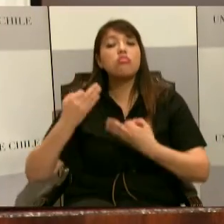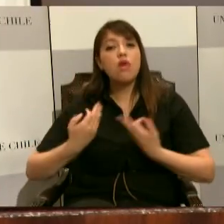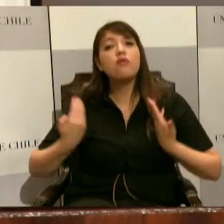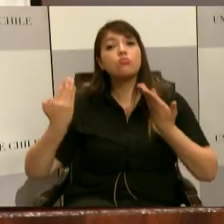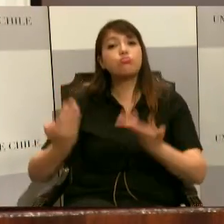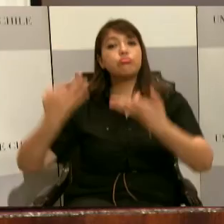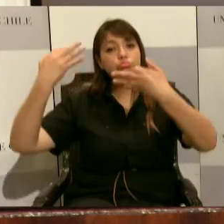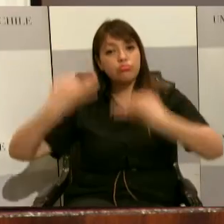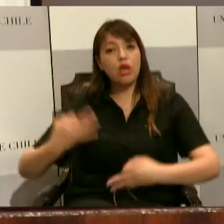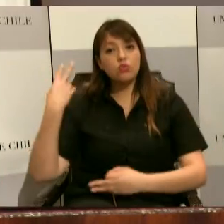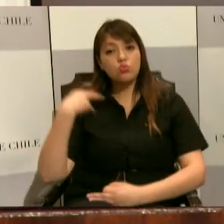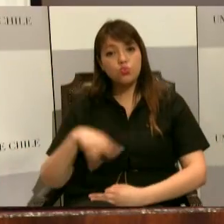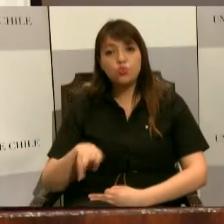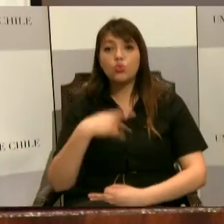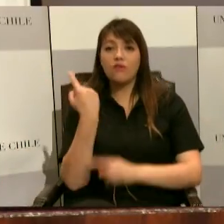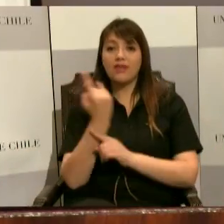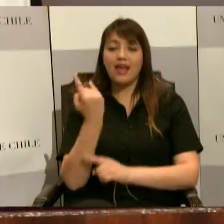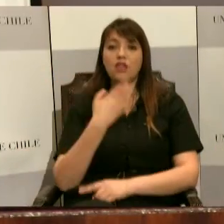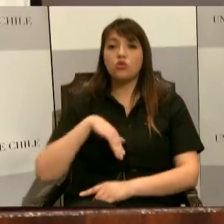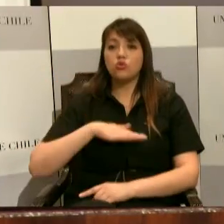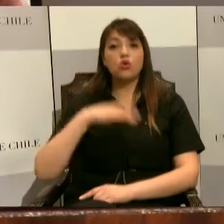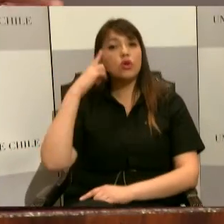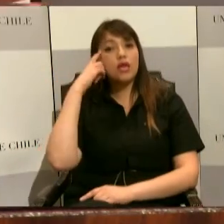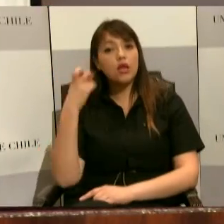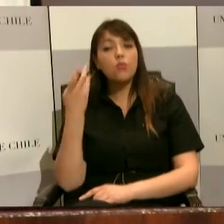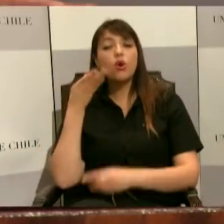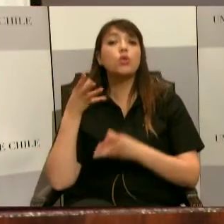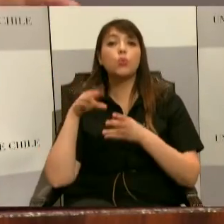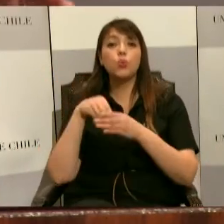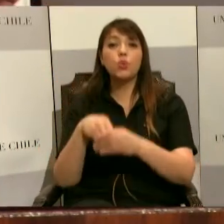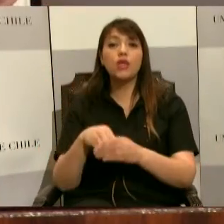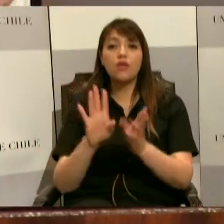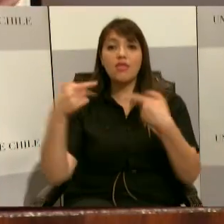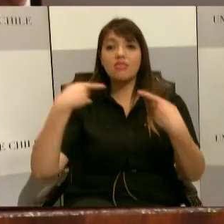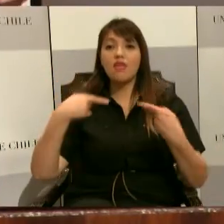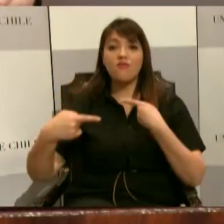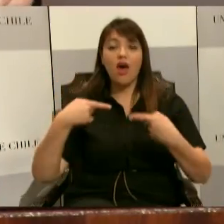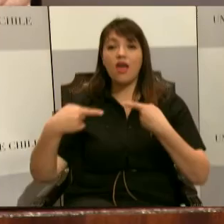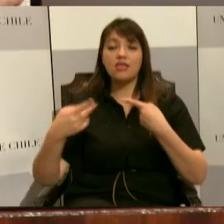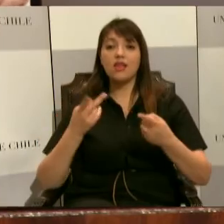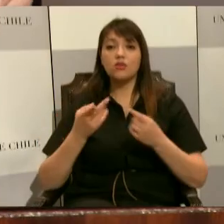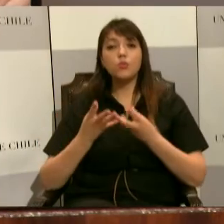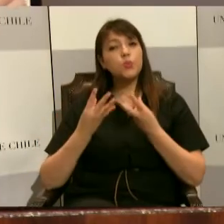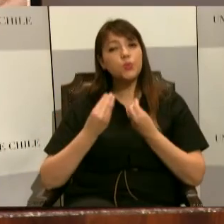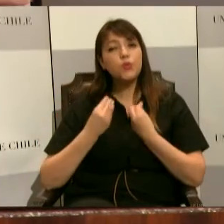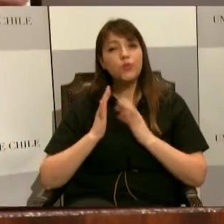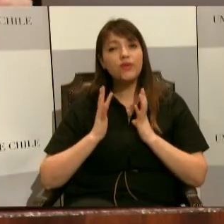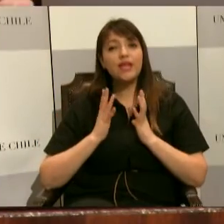a partir de sus propias universidades. Nosotros creo que hemos introducido a este debate un término creo que es bastante